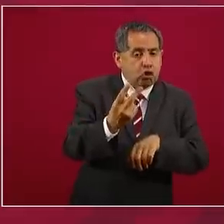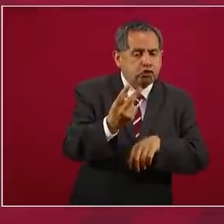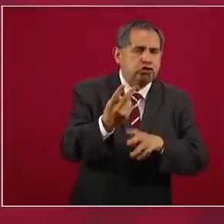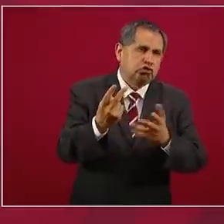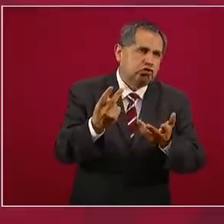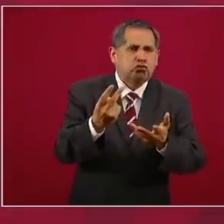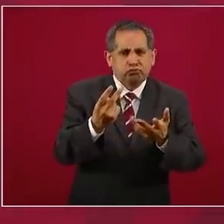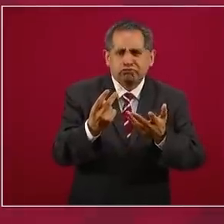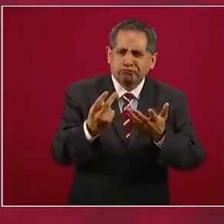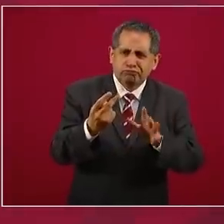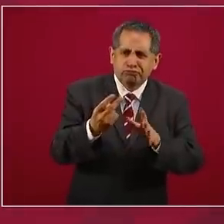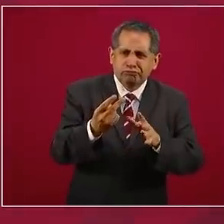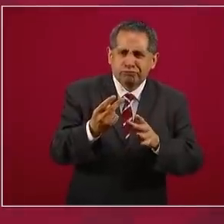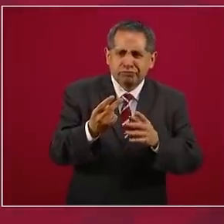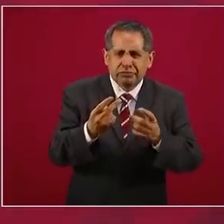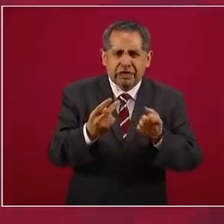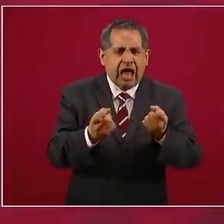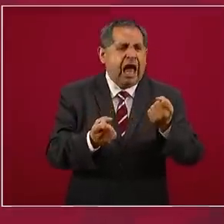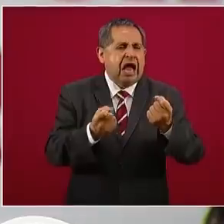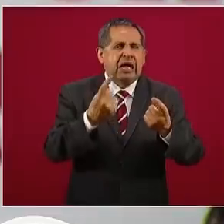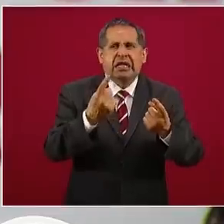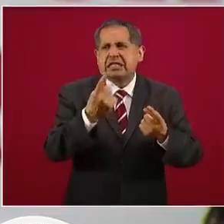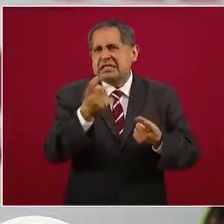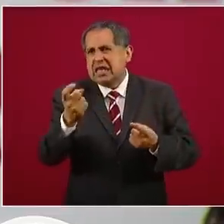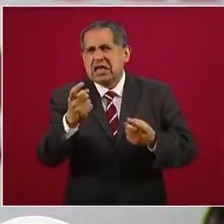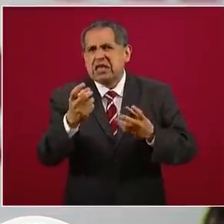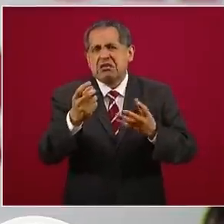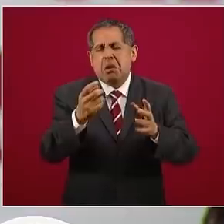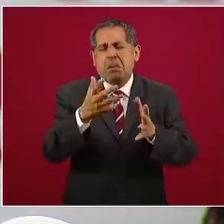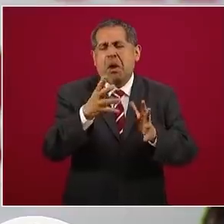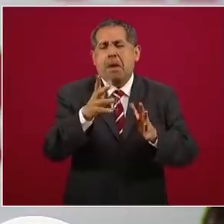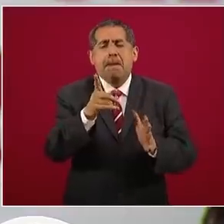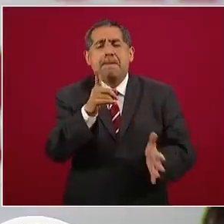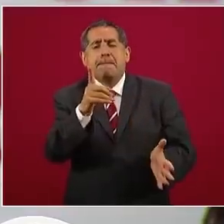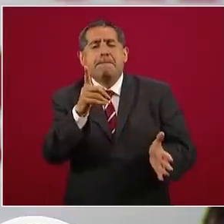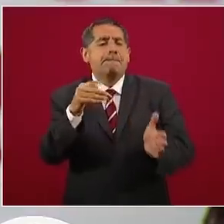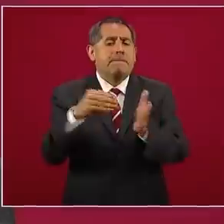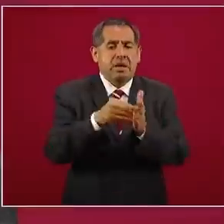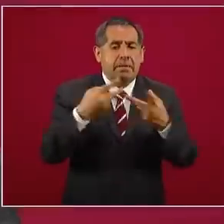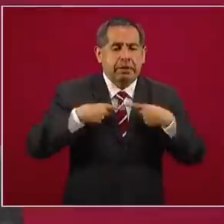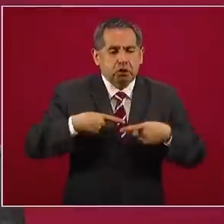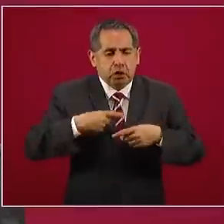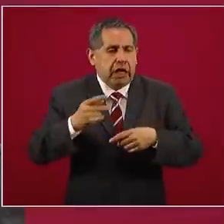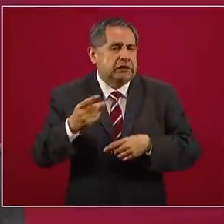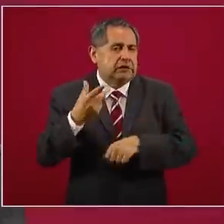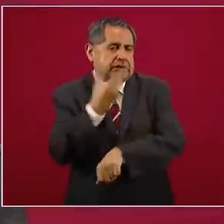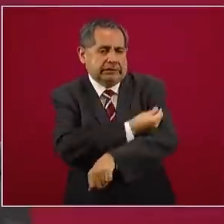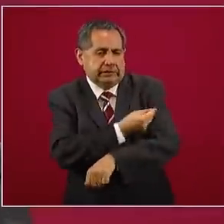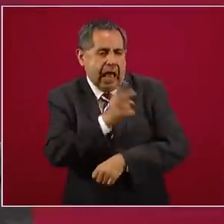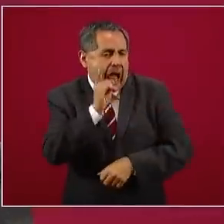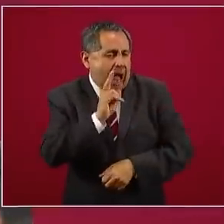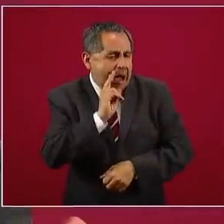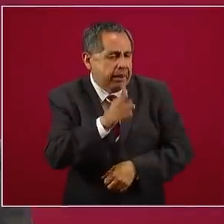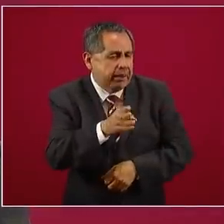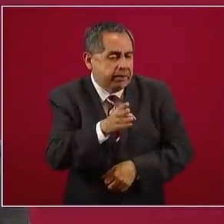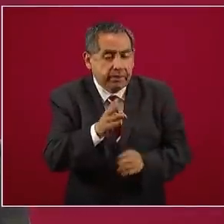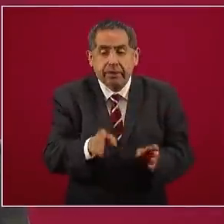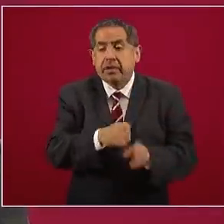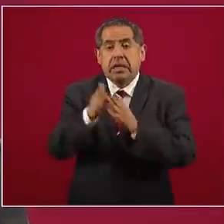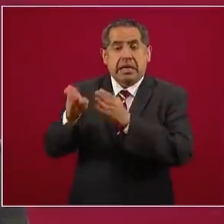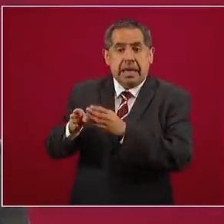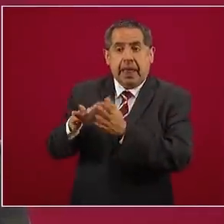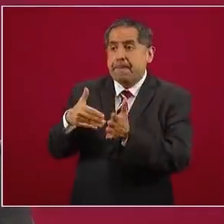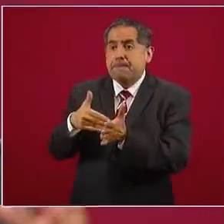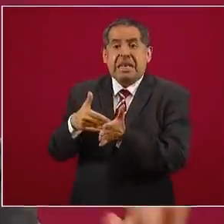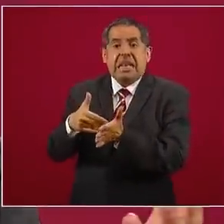algunas pocas centenas, quizá un poco más de 1,000 personas que se investigan, y en la fase 3 son decenas de miles